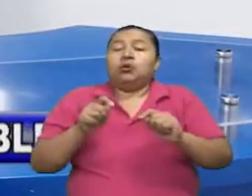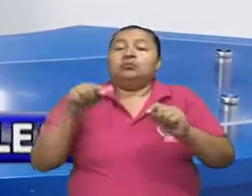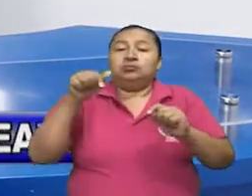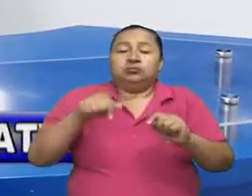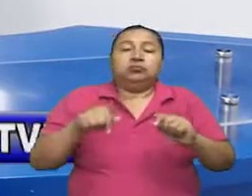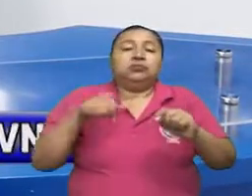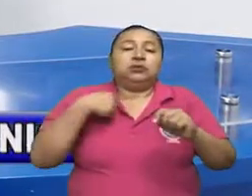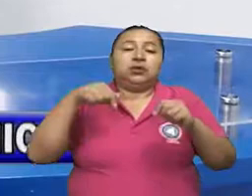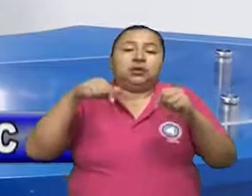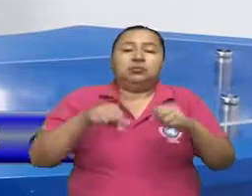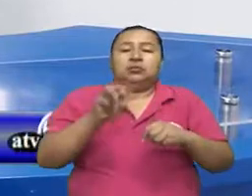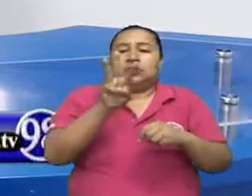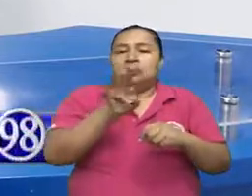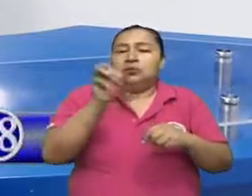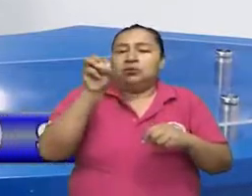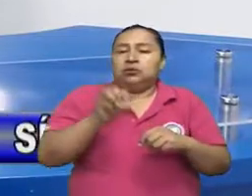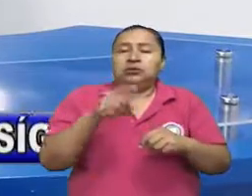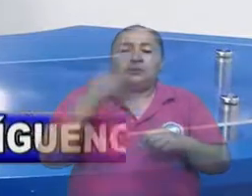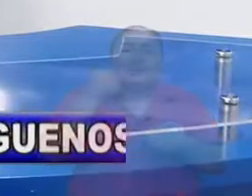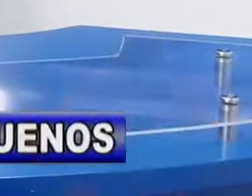de América en un 3%.